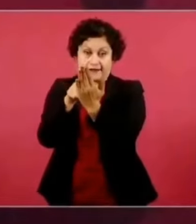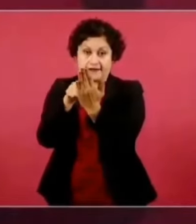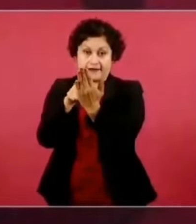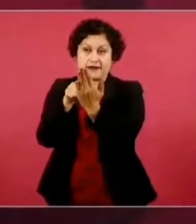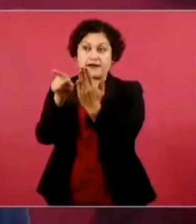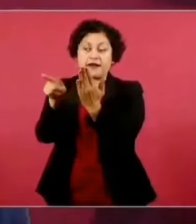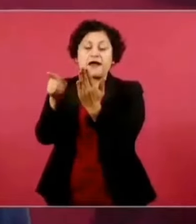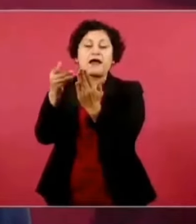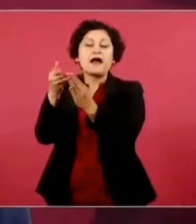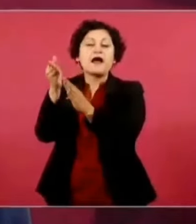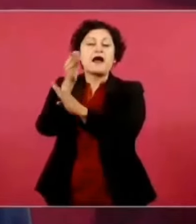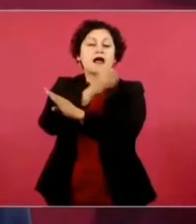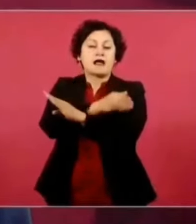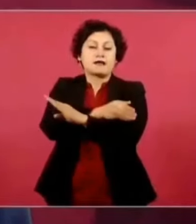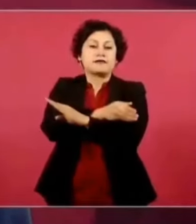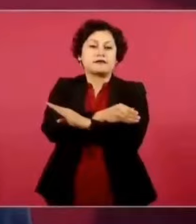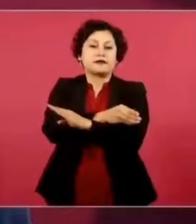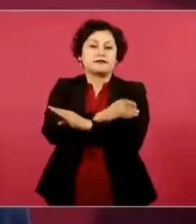era presidente